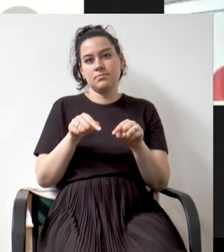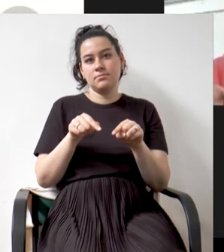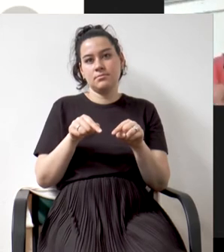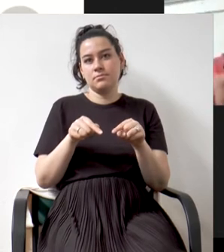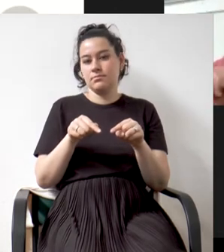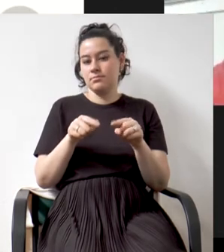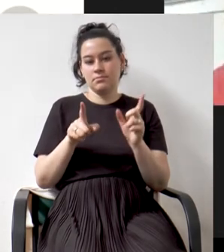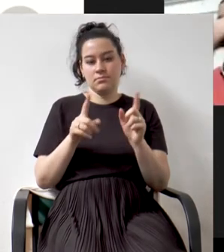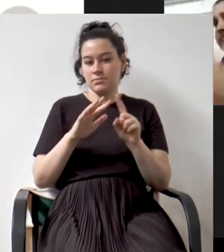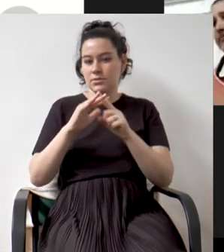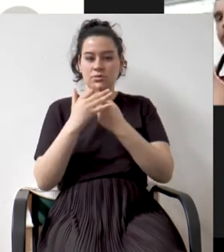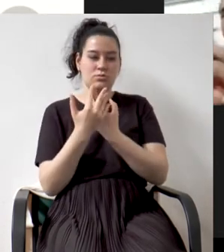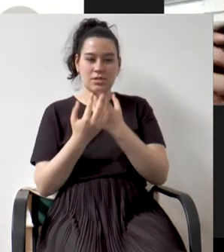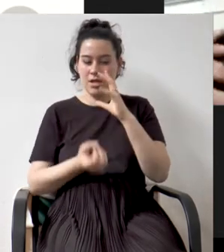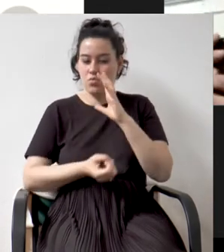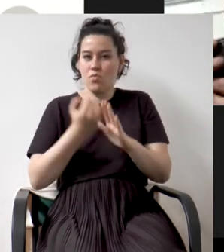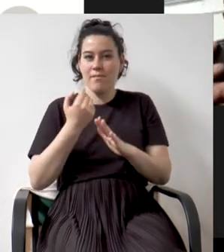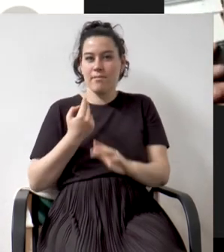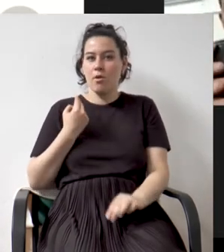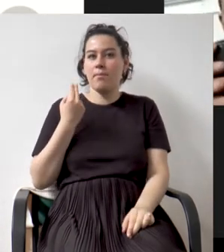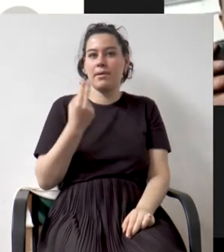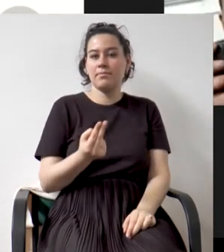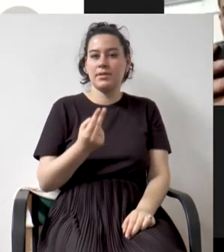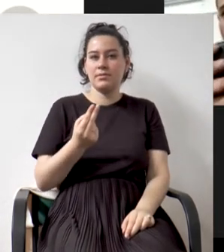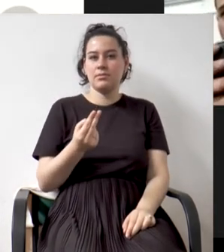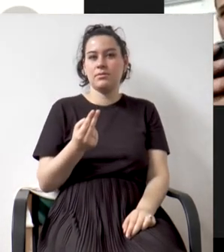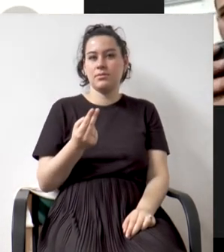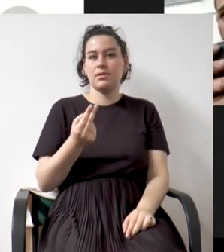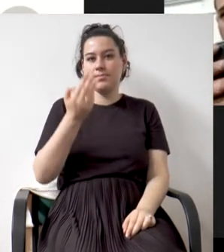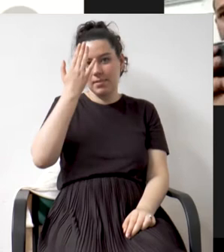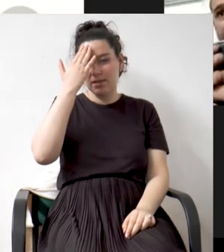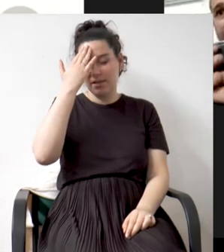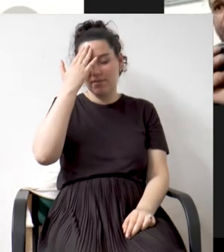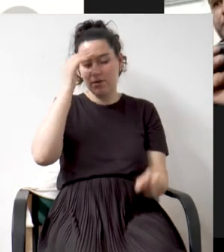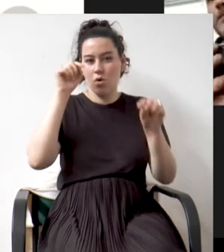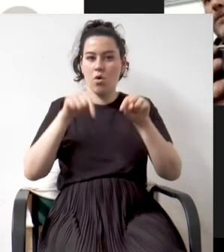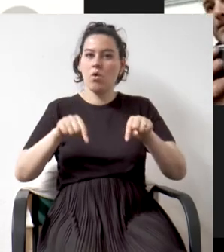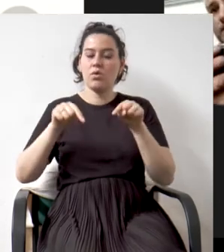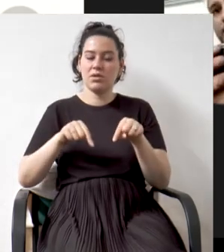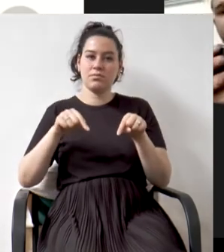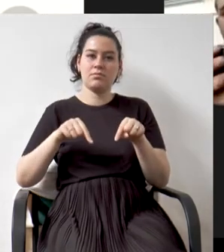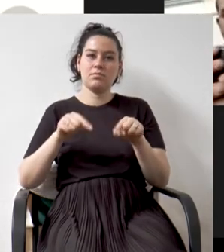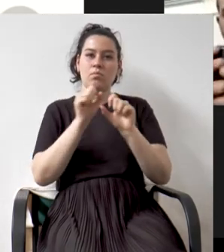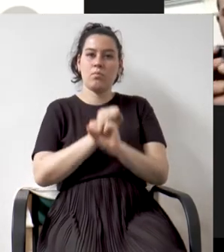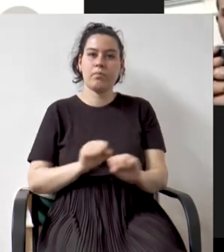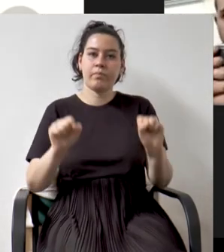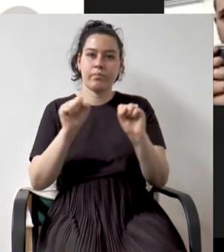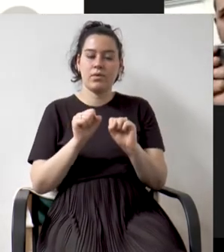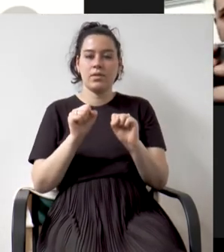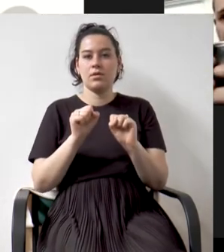instancias refrescantes que nos permiten este, mirar a mediano y largo plazo y, ya, y poder tener otro